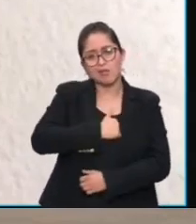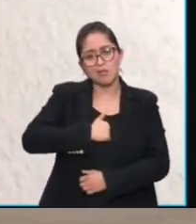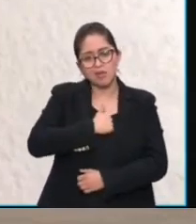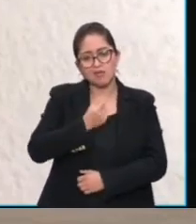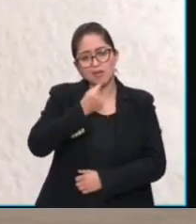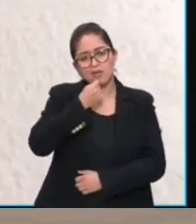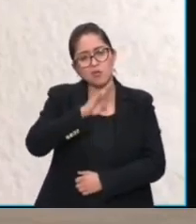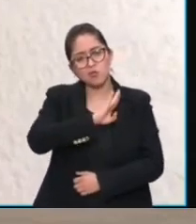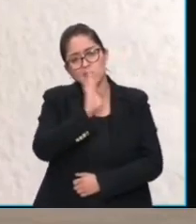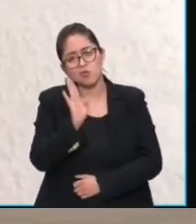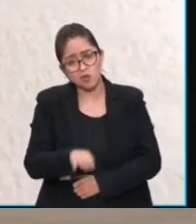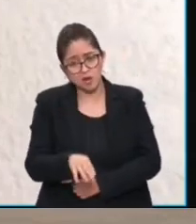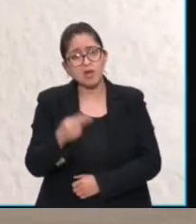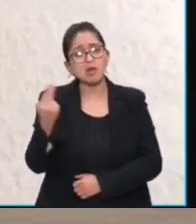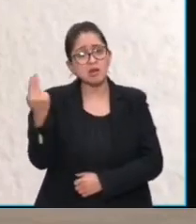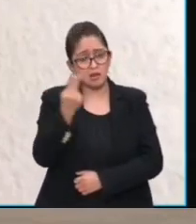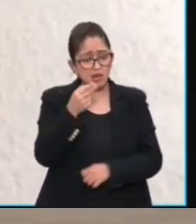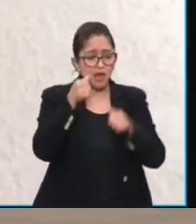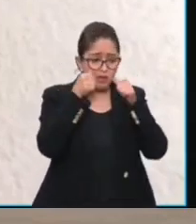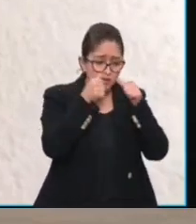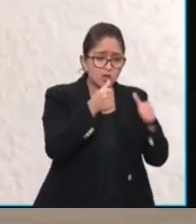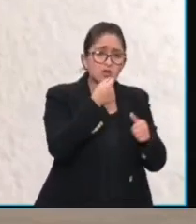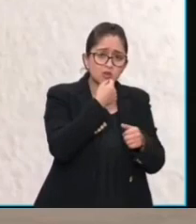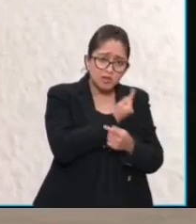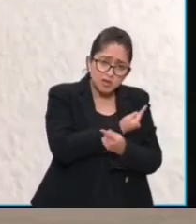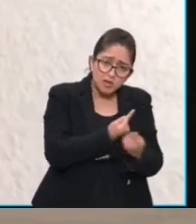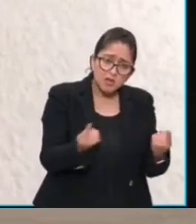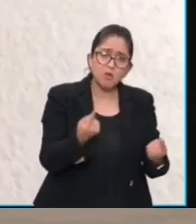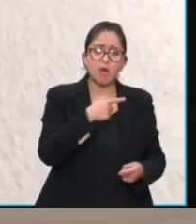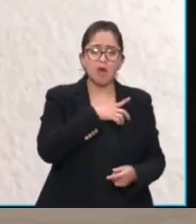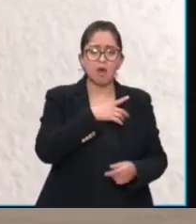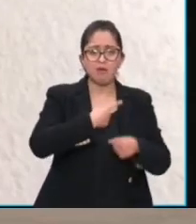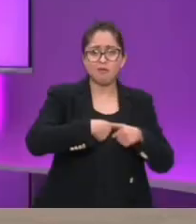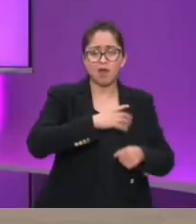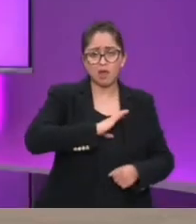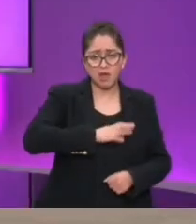vida. Creo que las niñas y los niños con cáncer merecen ser vacunados. Gracias, Andrea.